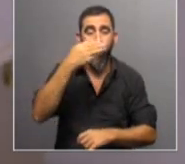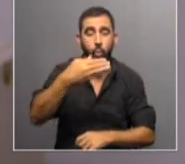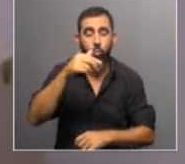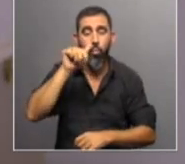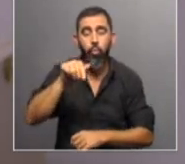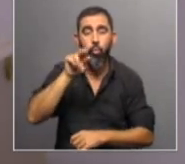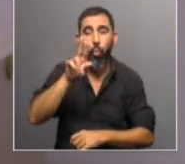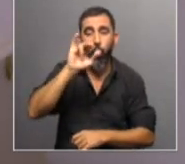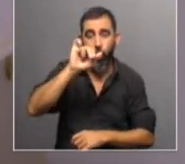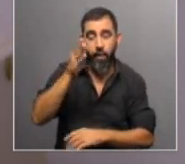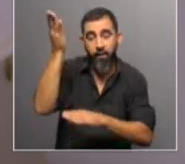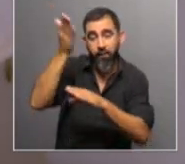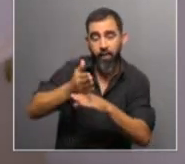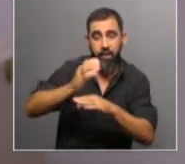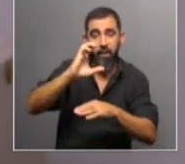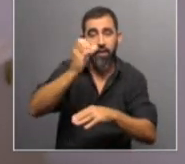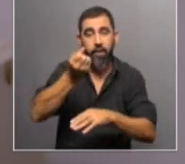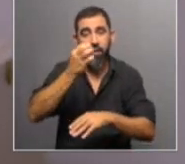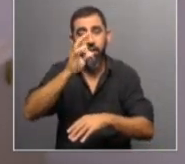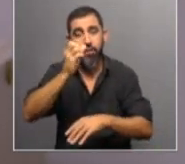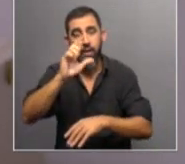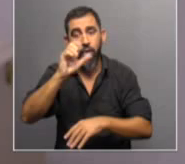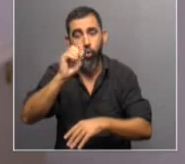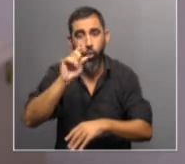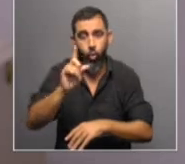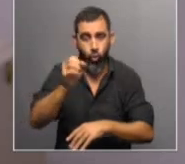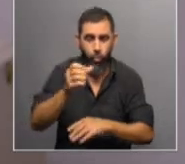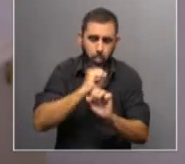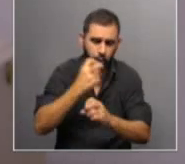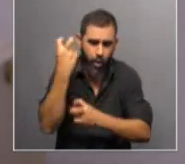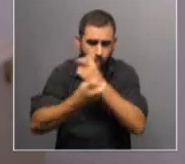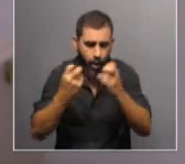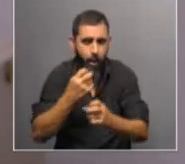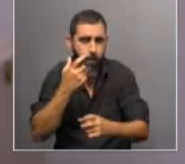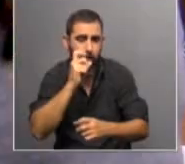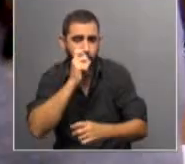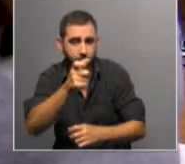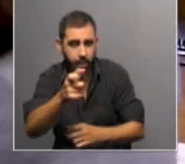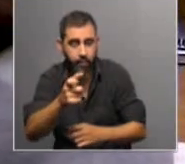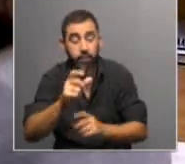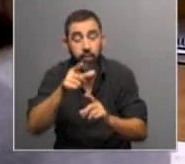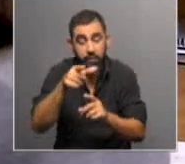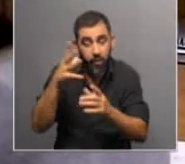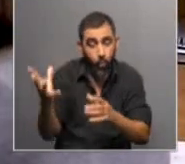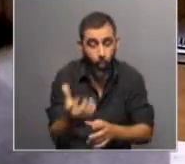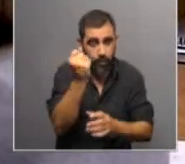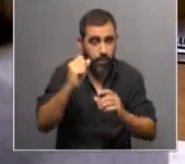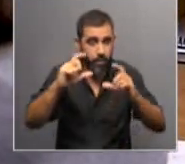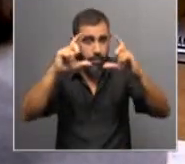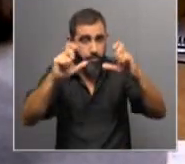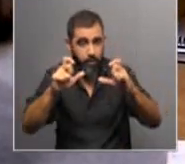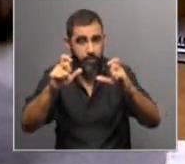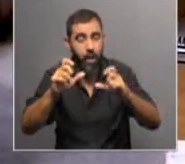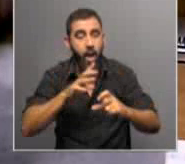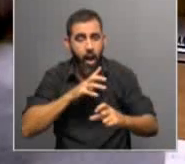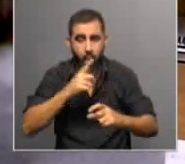www.cdf.montevideo.gov.uy/catálogo. Allí pueden realizar búsquedas por diferentes palabras clave y una vez que encuentran las imágenes, tienen